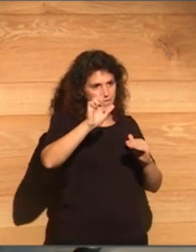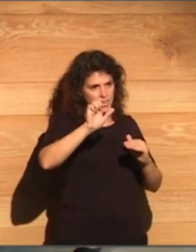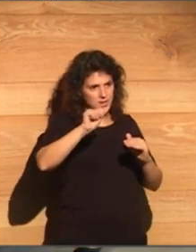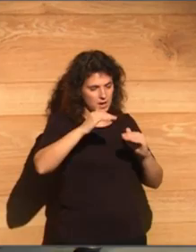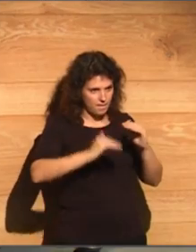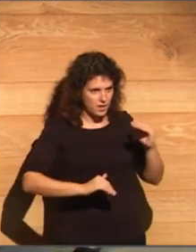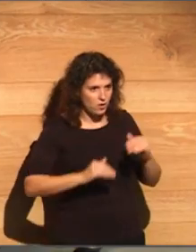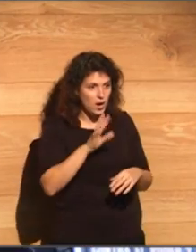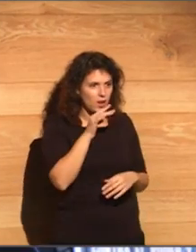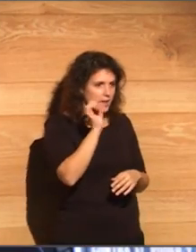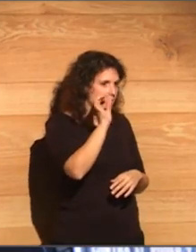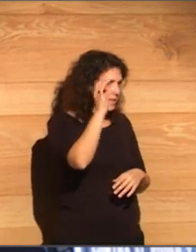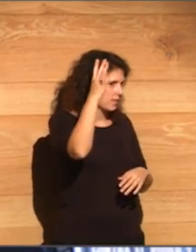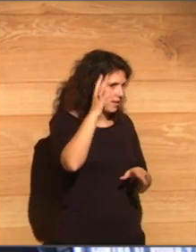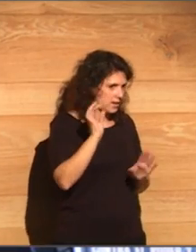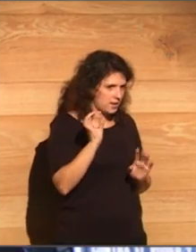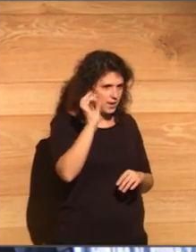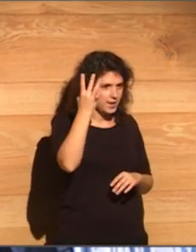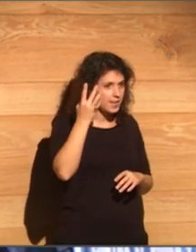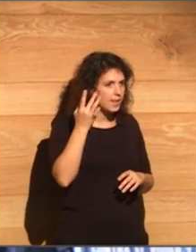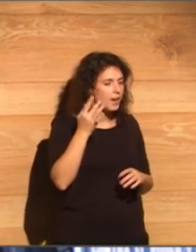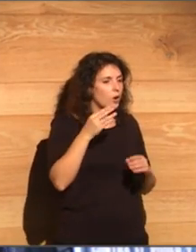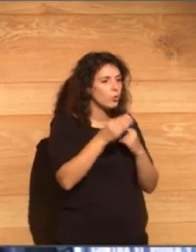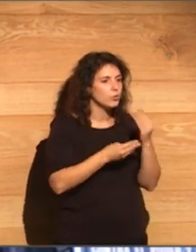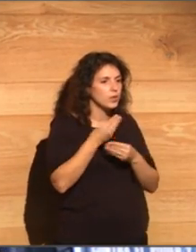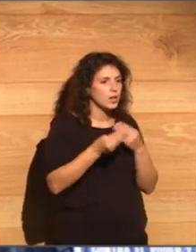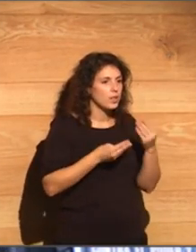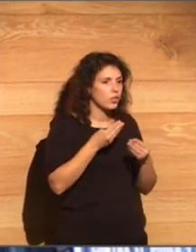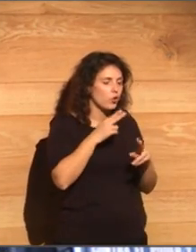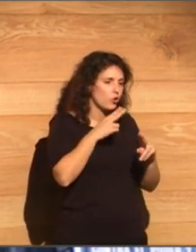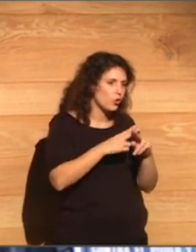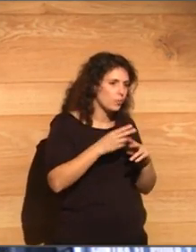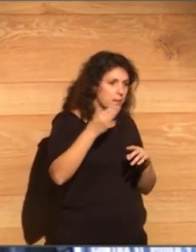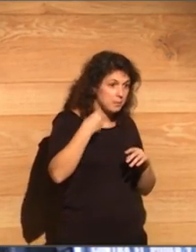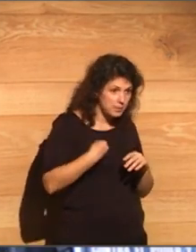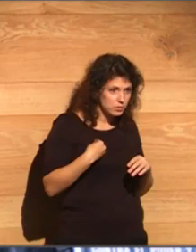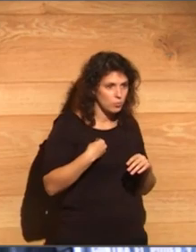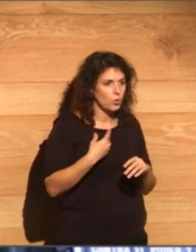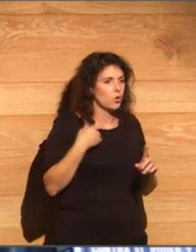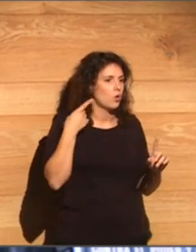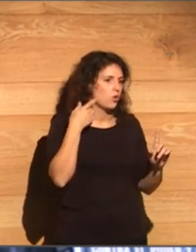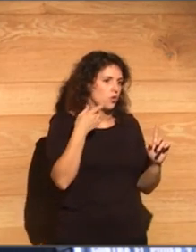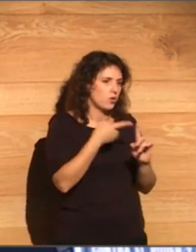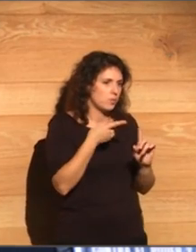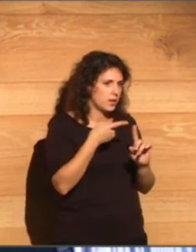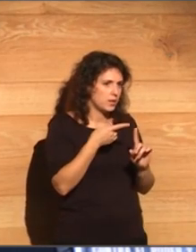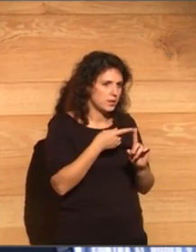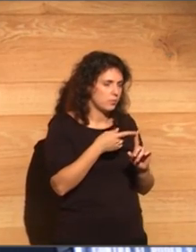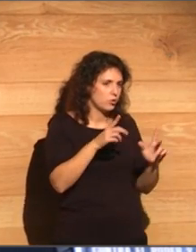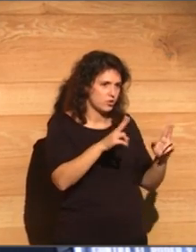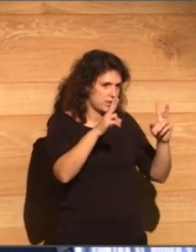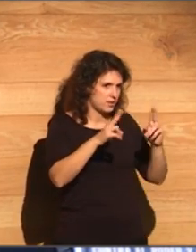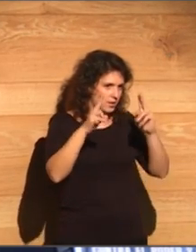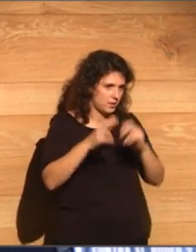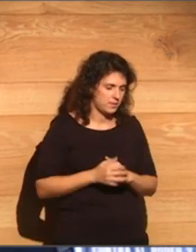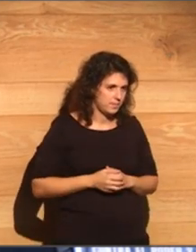No, bueno. Él coge la idea y yo creo que se utilizó más que el nombre de Berlanga, más que otra cosa para la serie. Fue su serie. Hijo el que